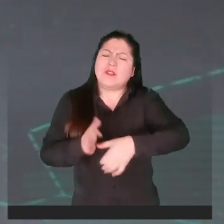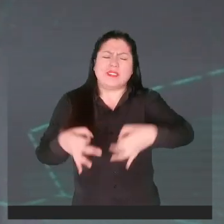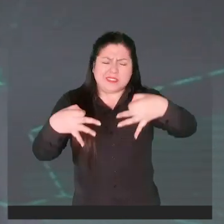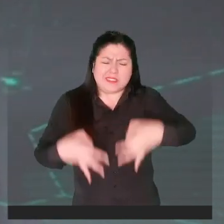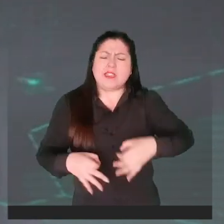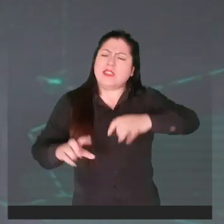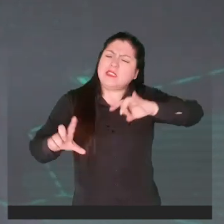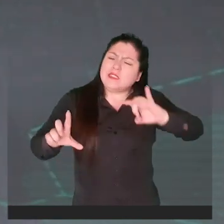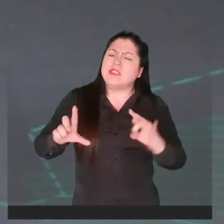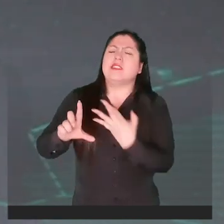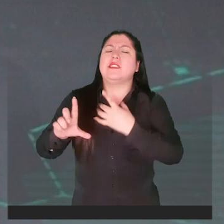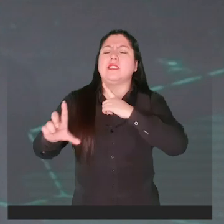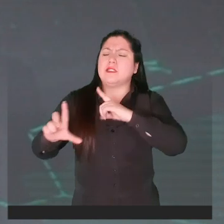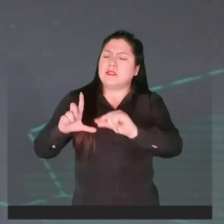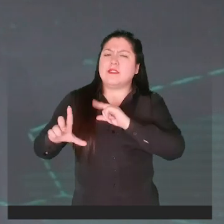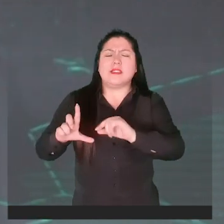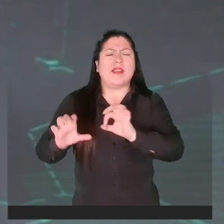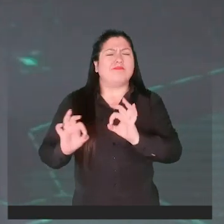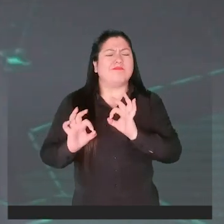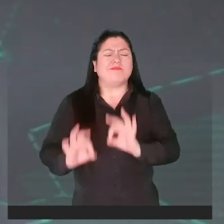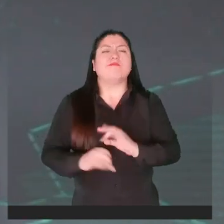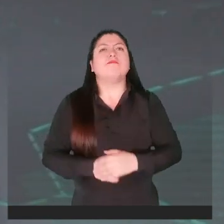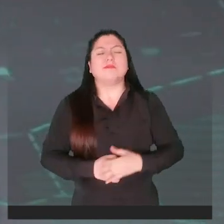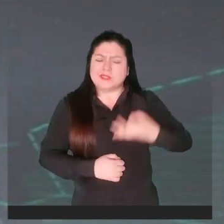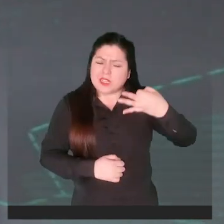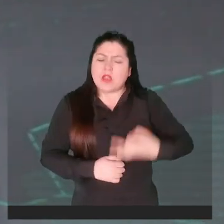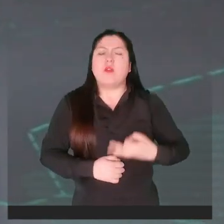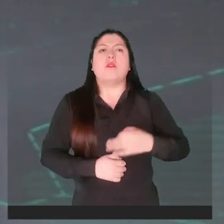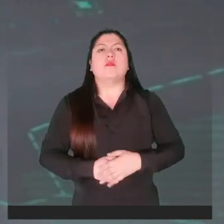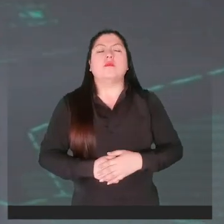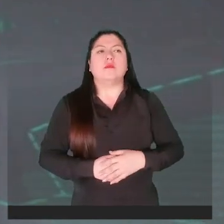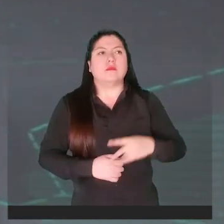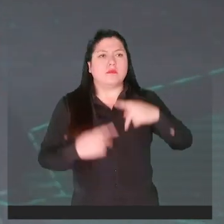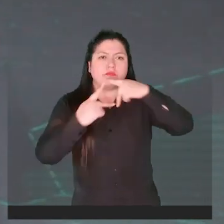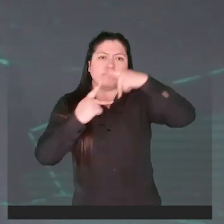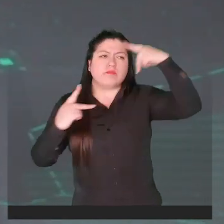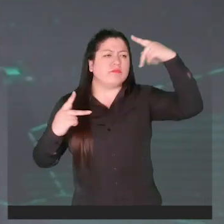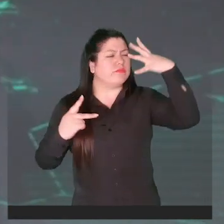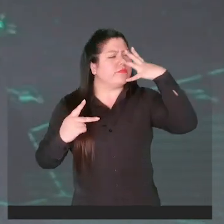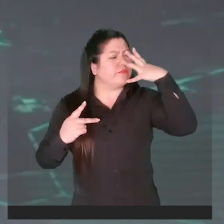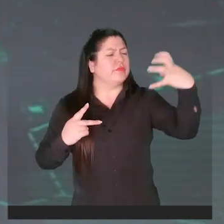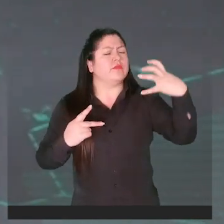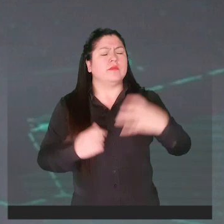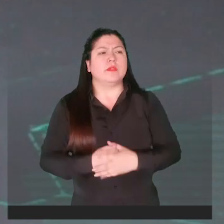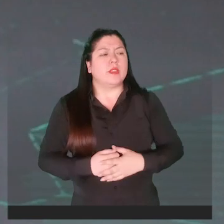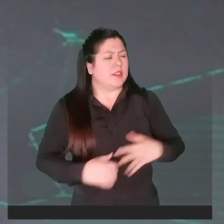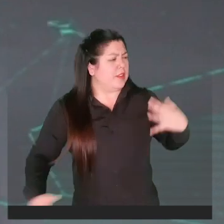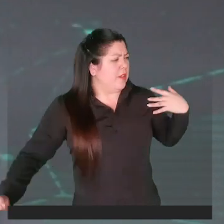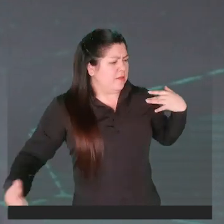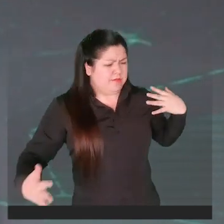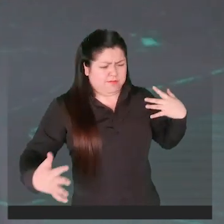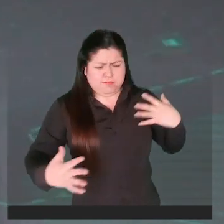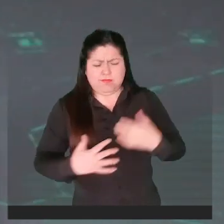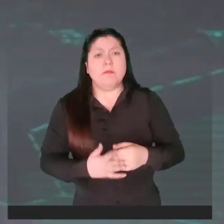sea totalmente digital y que tenga el sello de biometría. 20